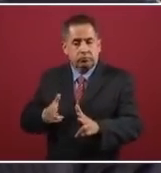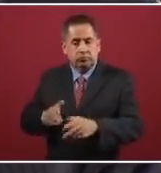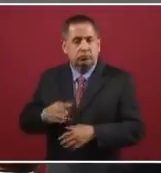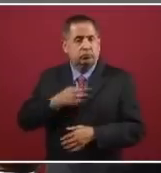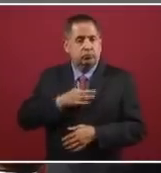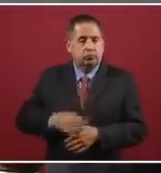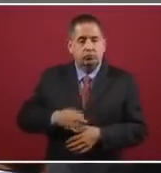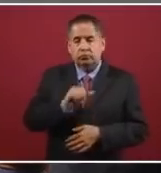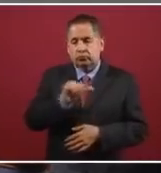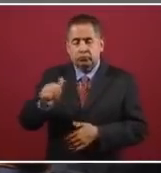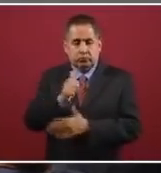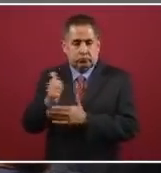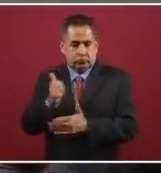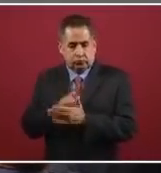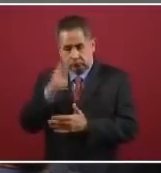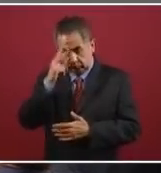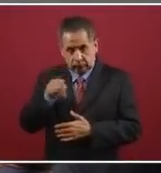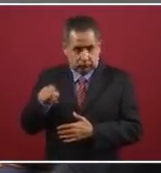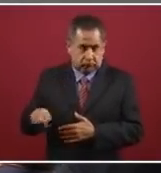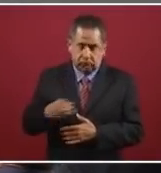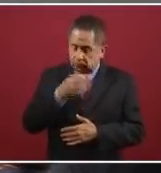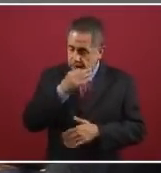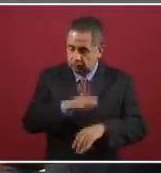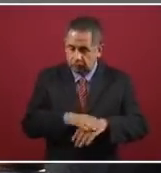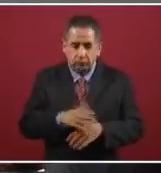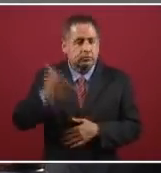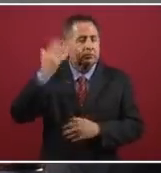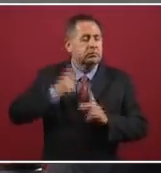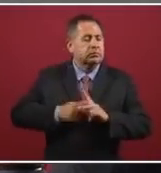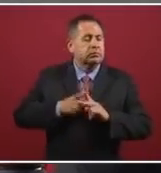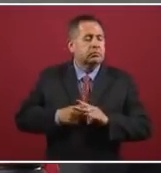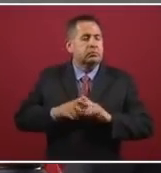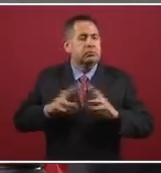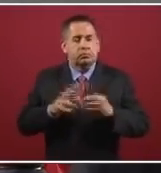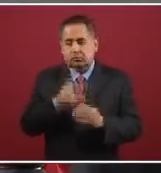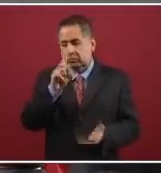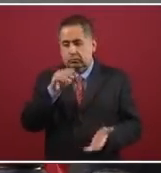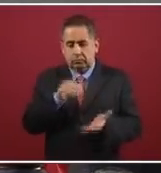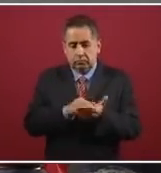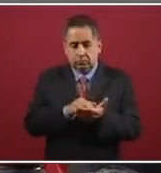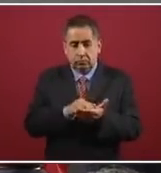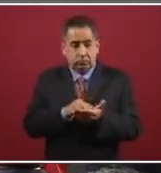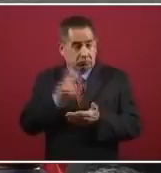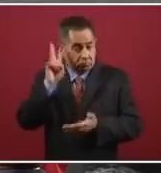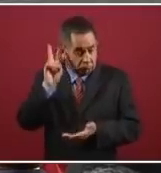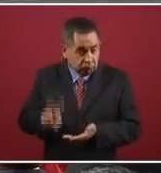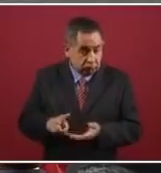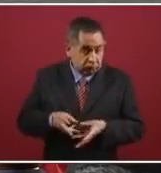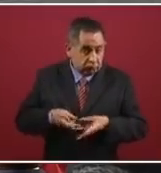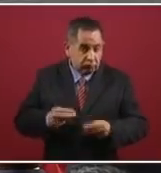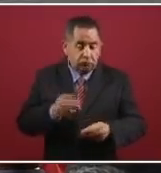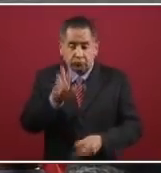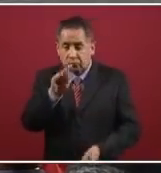Toluca, Ciudad de México. Estimaron 30,000 y va a costar 90,000.